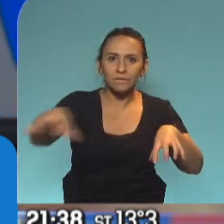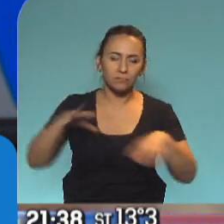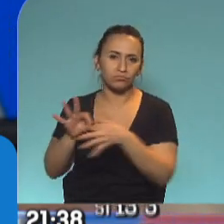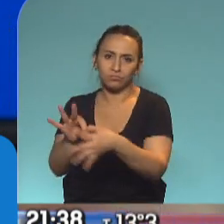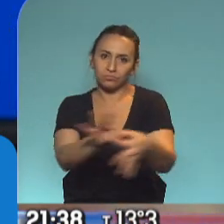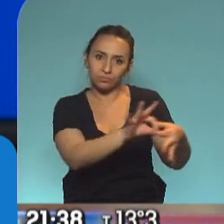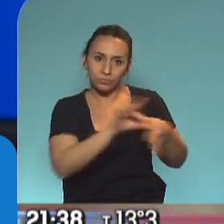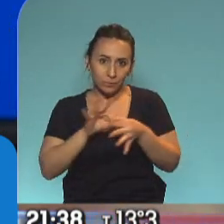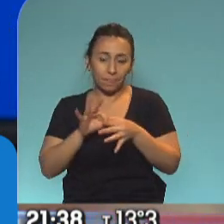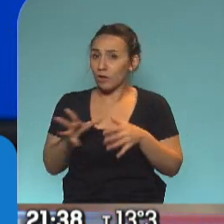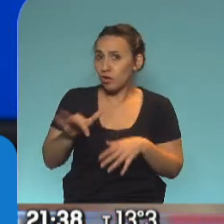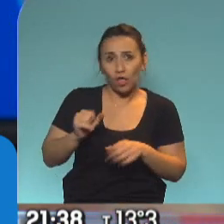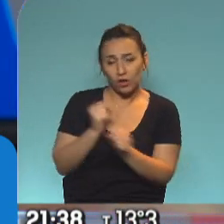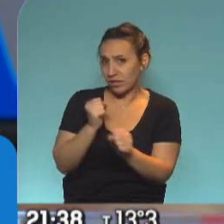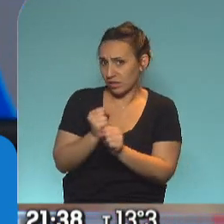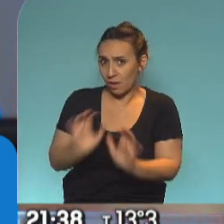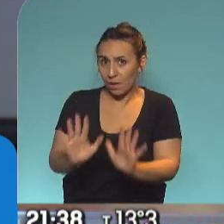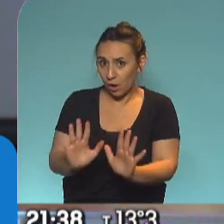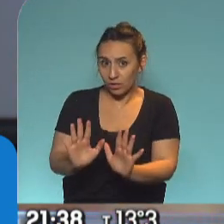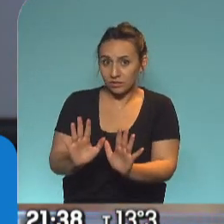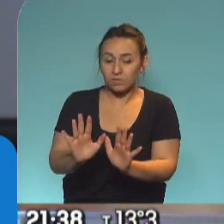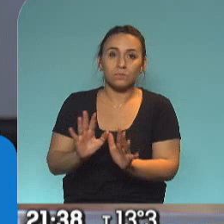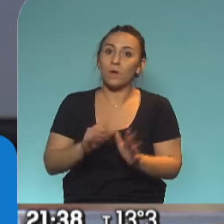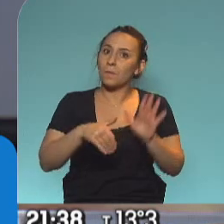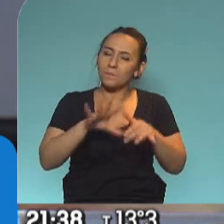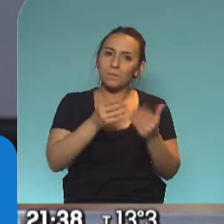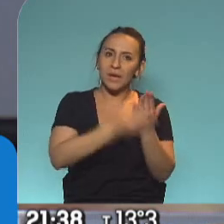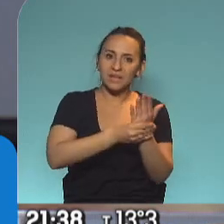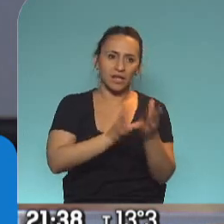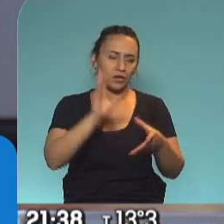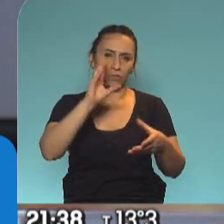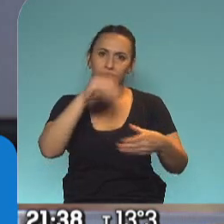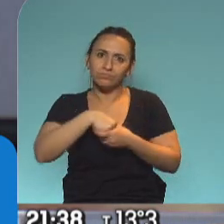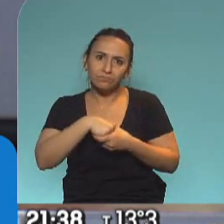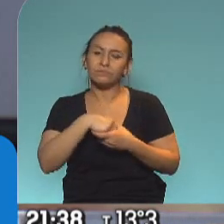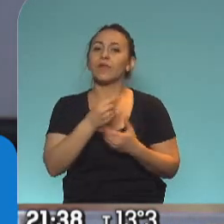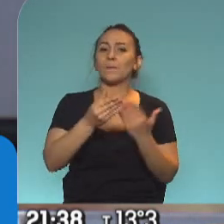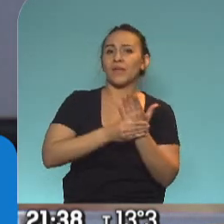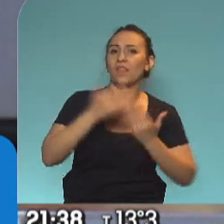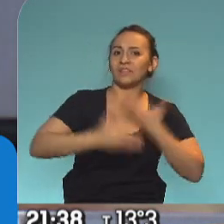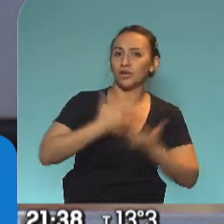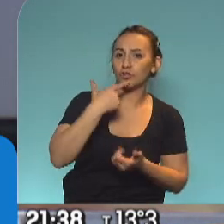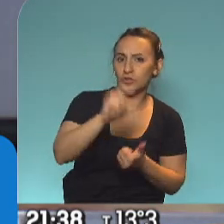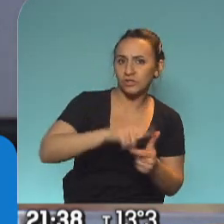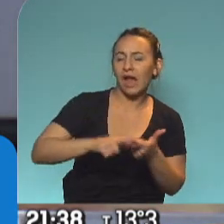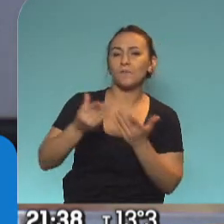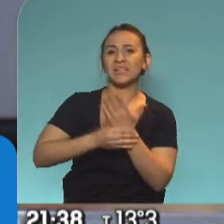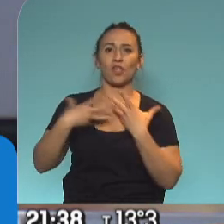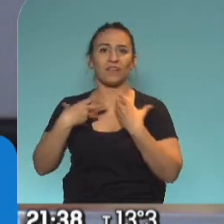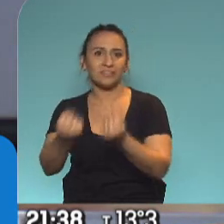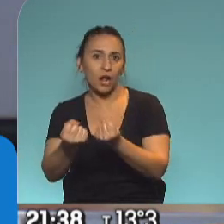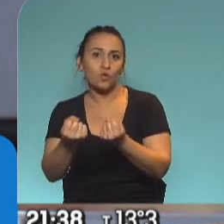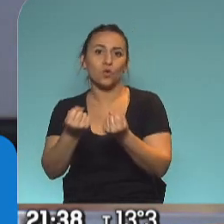COVID muy intensamente con los ministerios que están más involucrados, Desarrollo Social, Ministerio de Salud, por ejemplo. Hemos